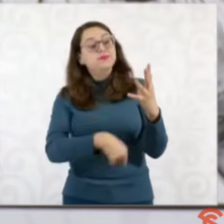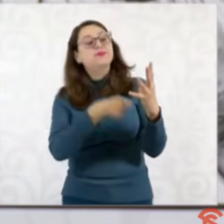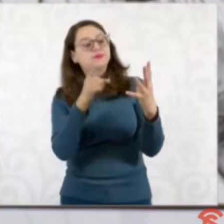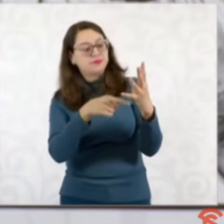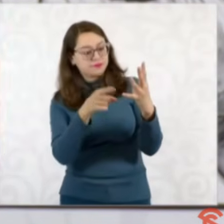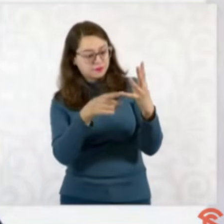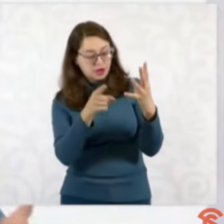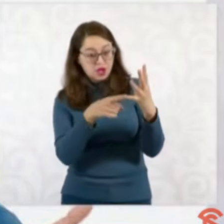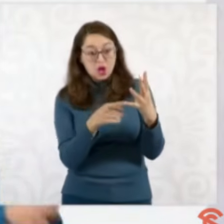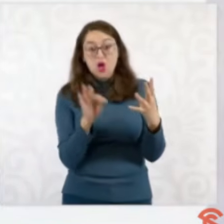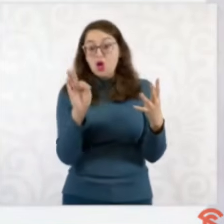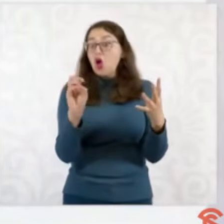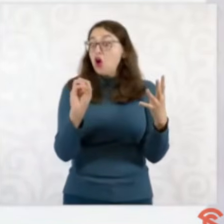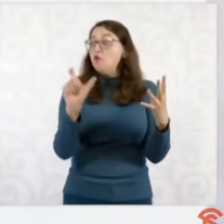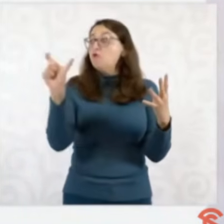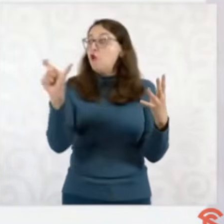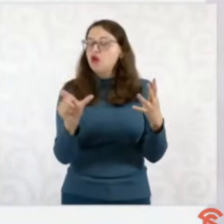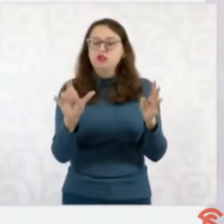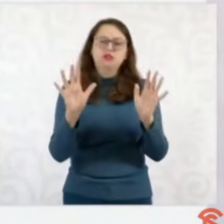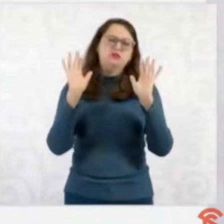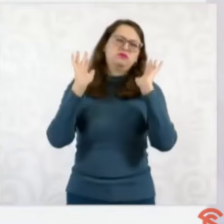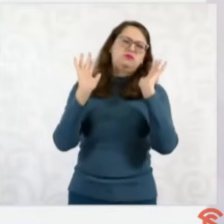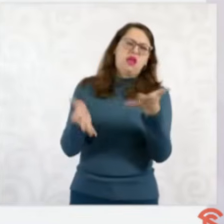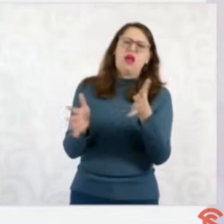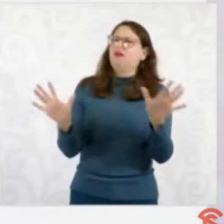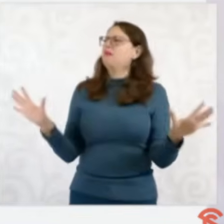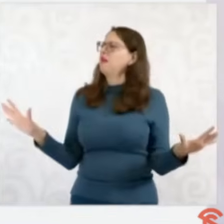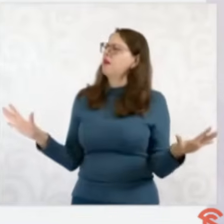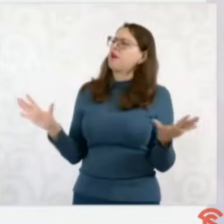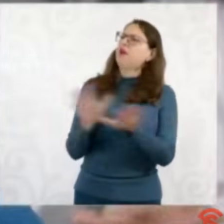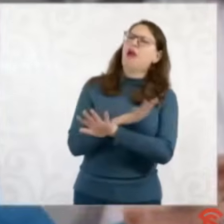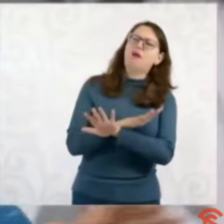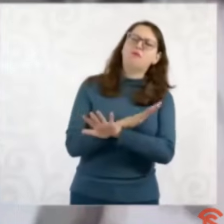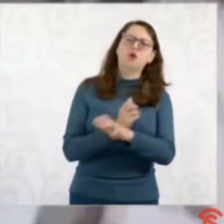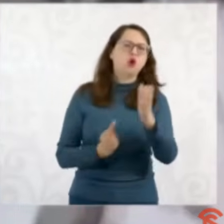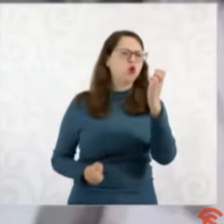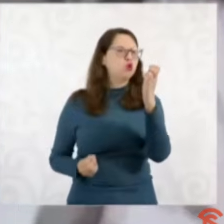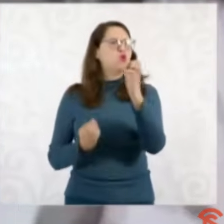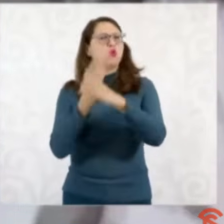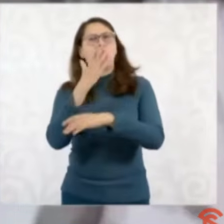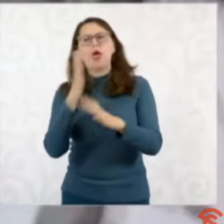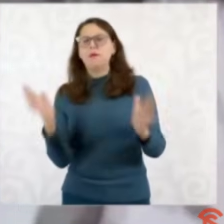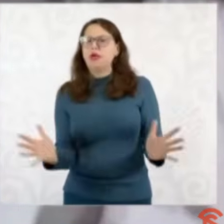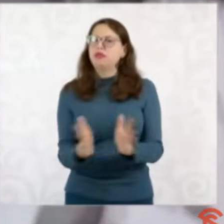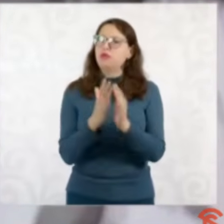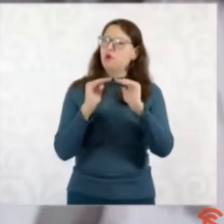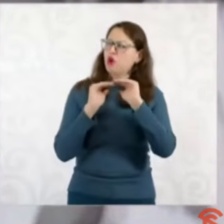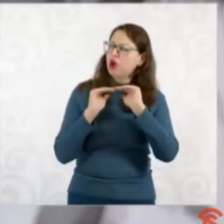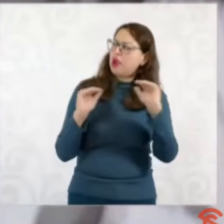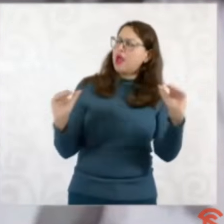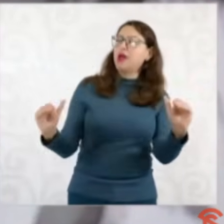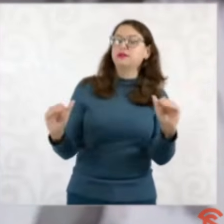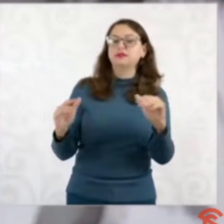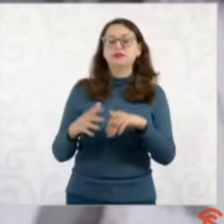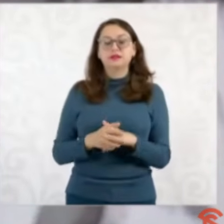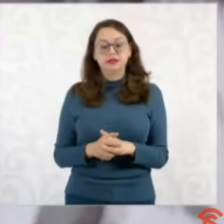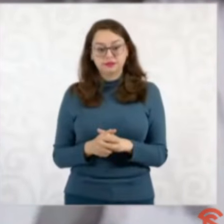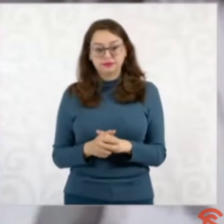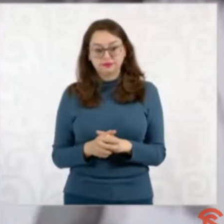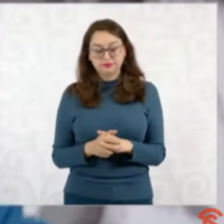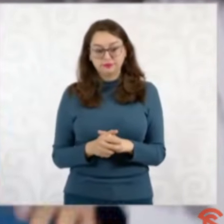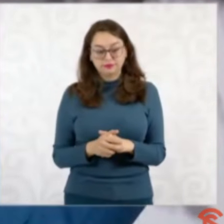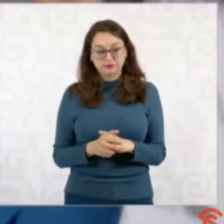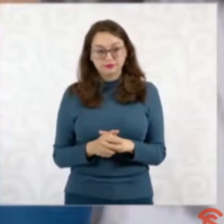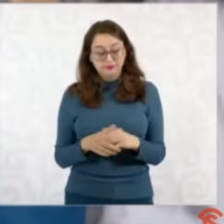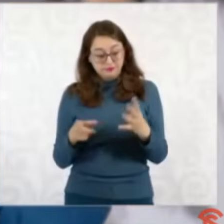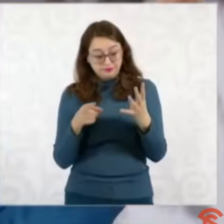que supuestamente era el cambio a la democracia. Ya nada más hablemos de la democracia. El desafuero de López Obrador,